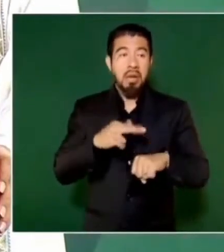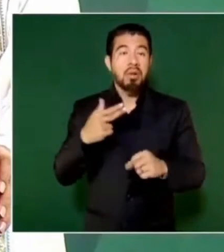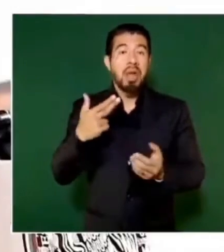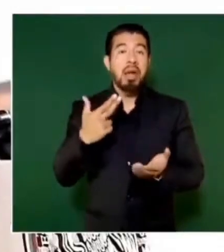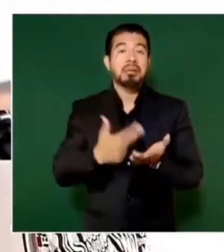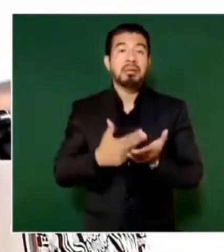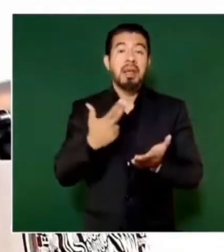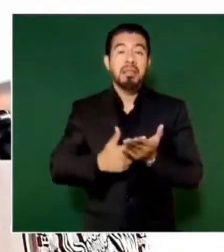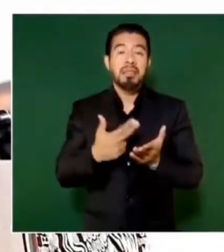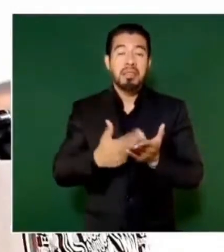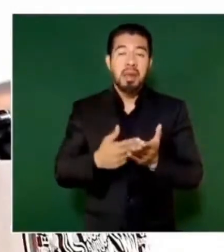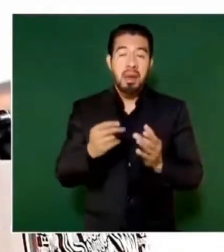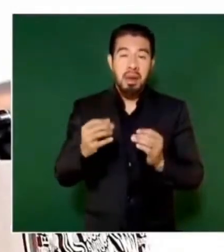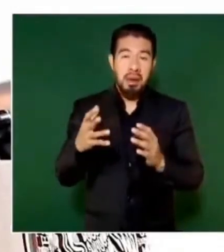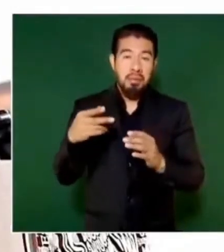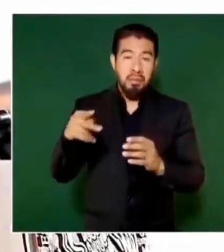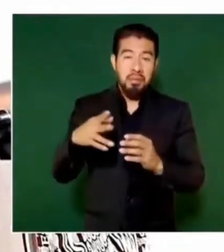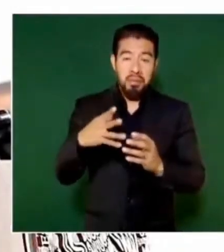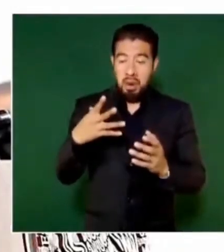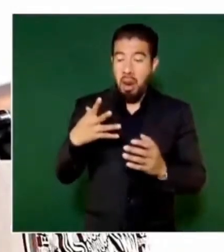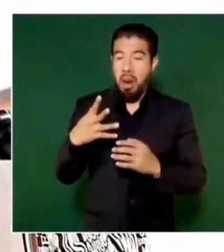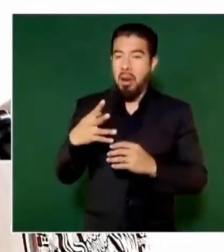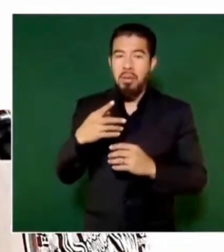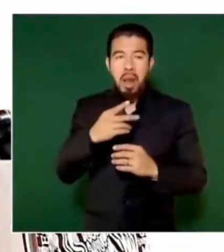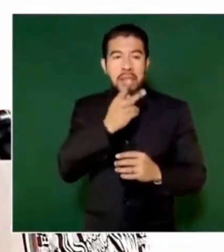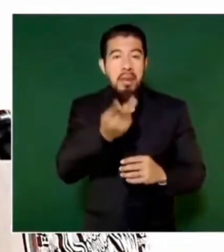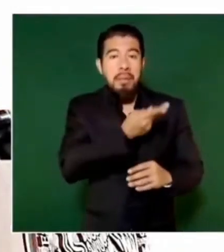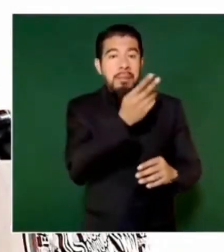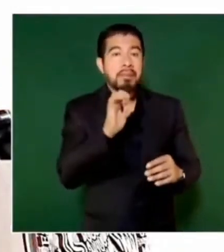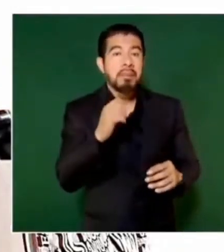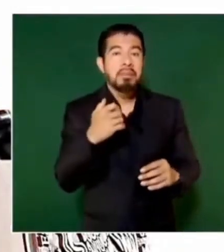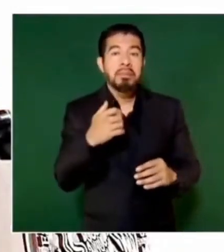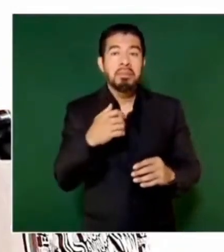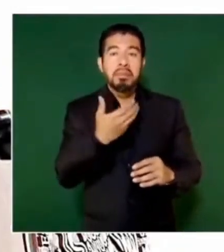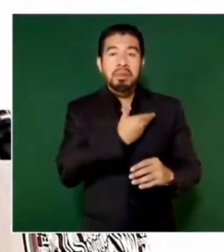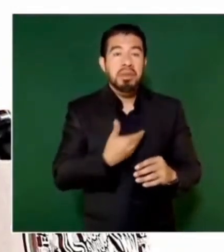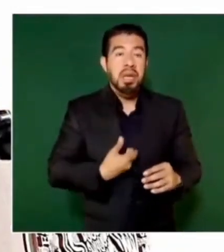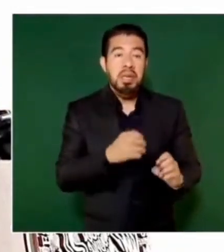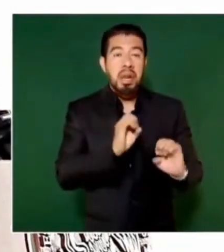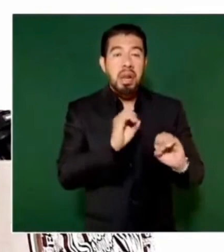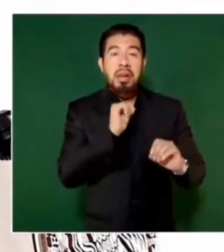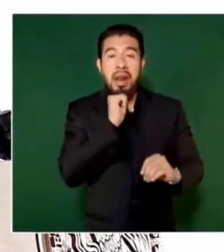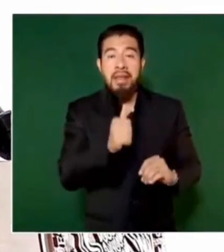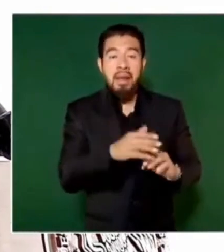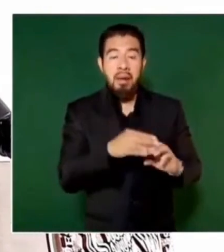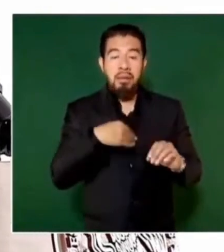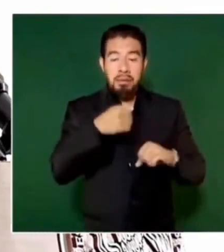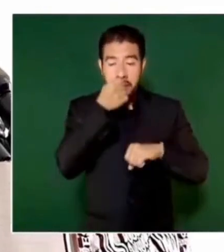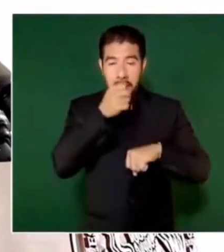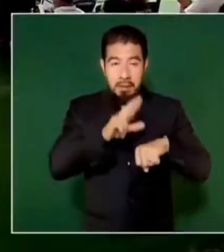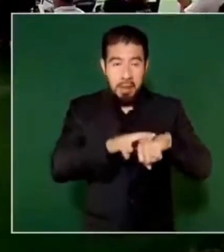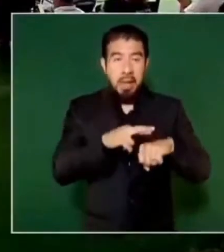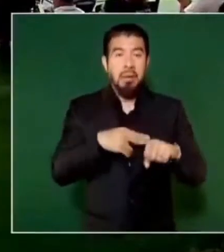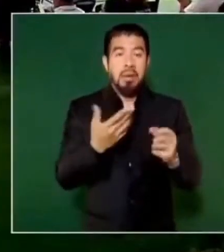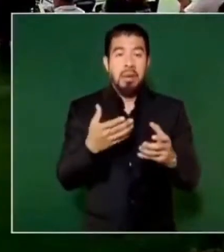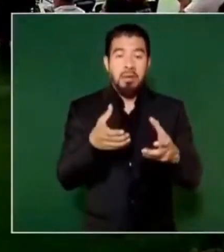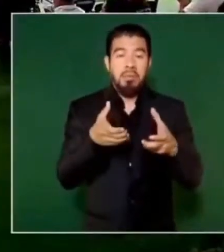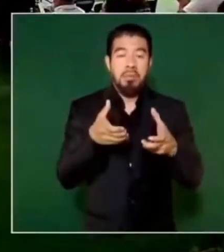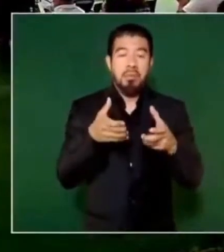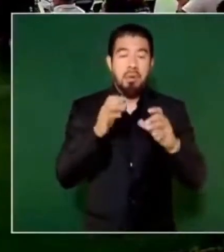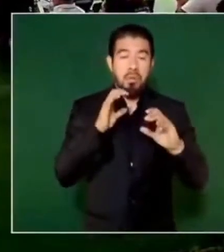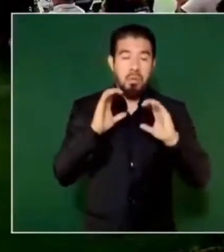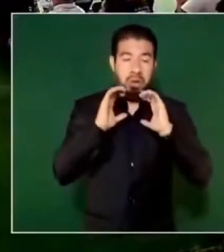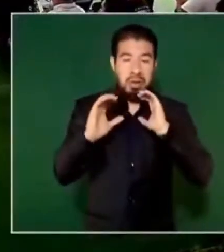o el director de Pemex o el director de la Comisión Federal de Electricidad o el secretario de Comunicaciones y Transportes.